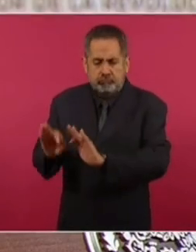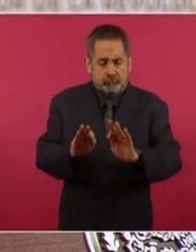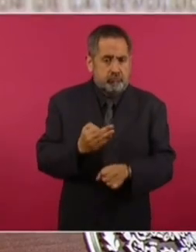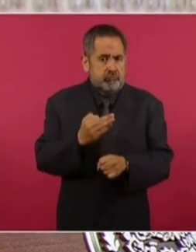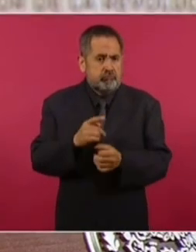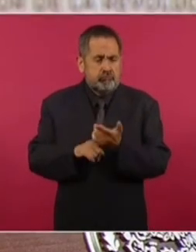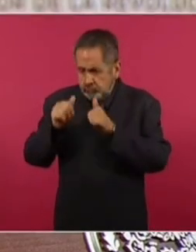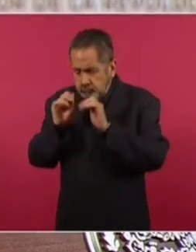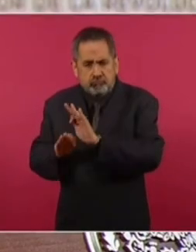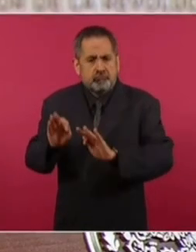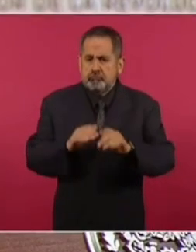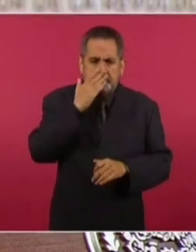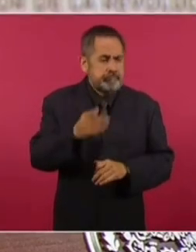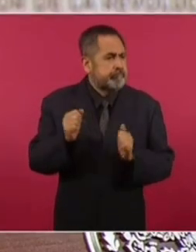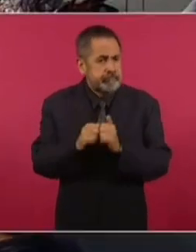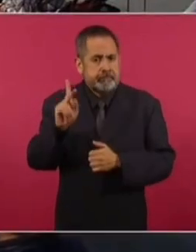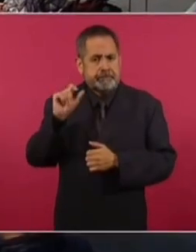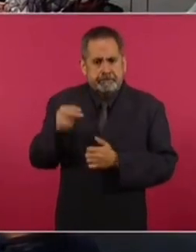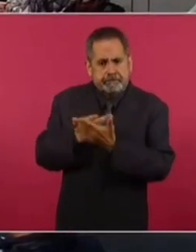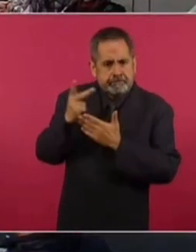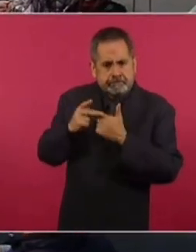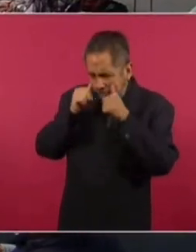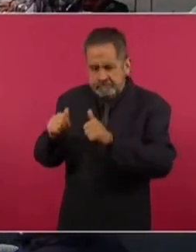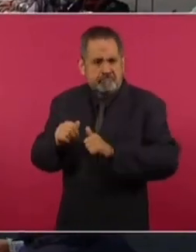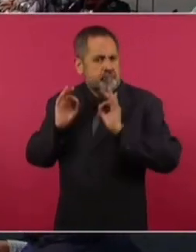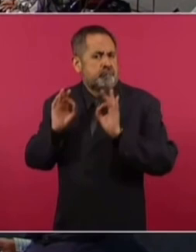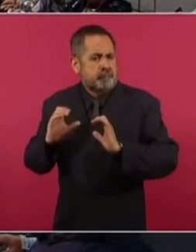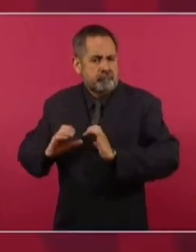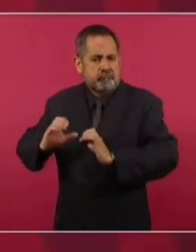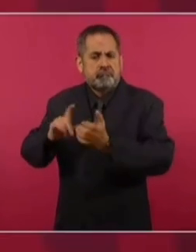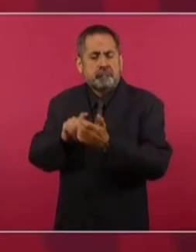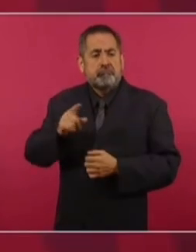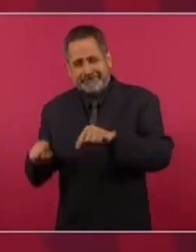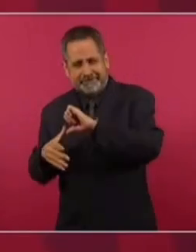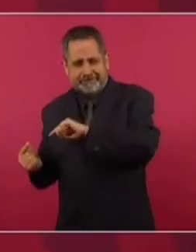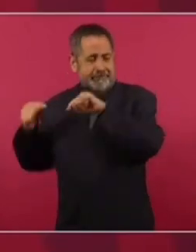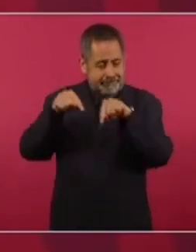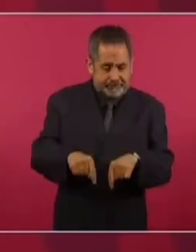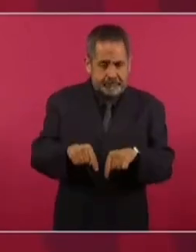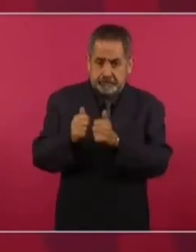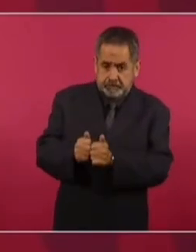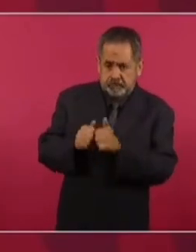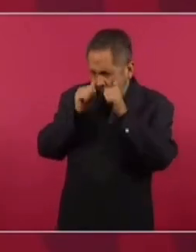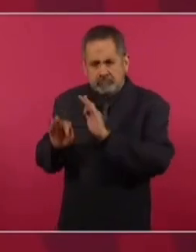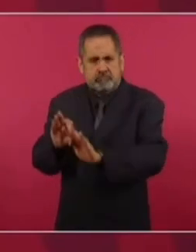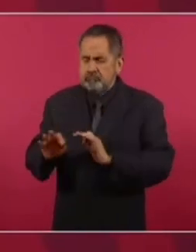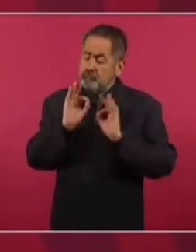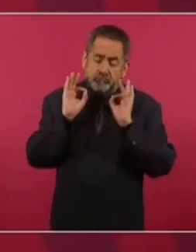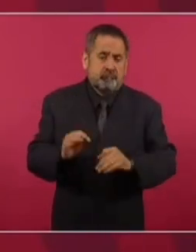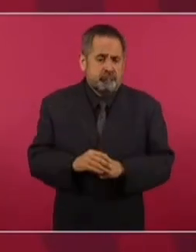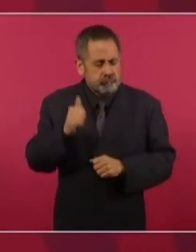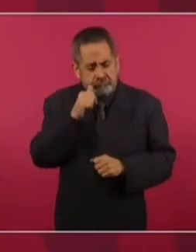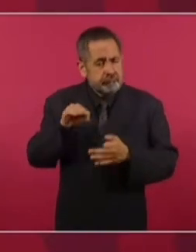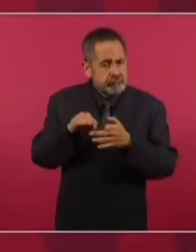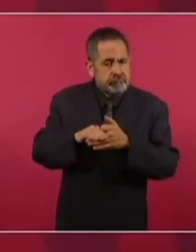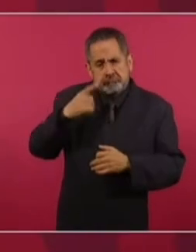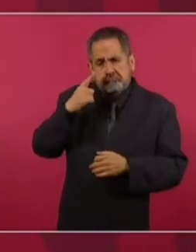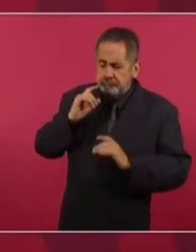haciendo. Estamos con un plan permanente de cuidado a los migrantes. Y